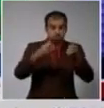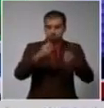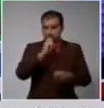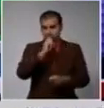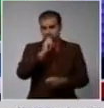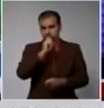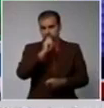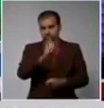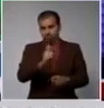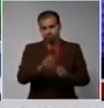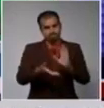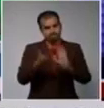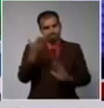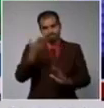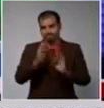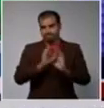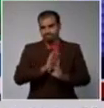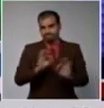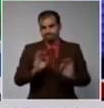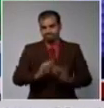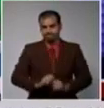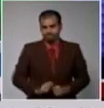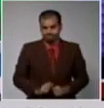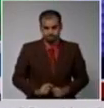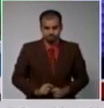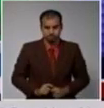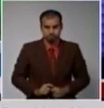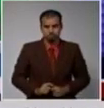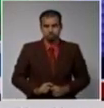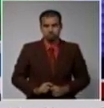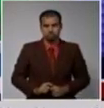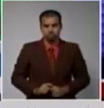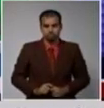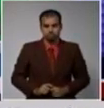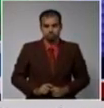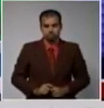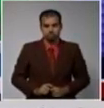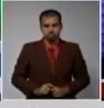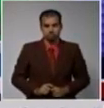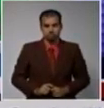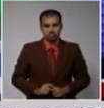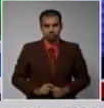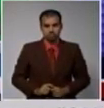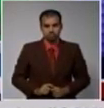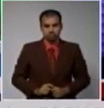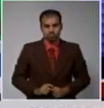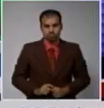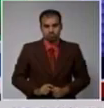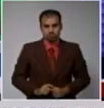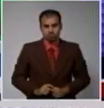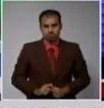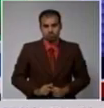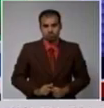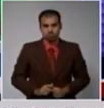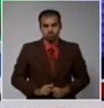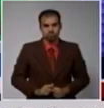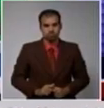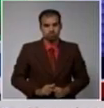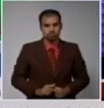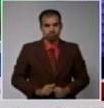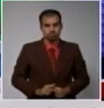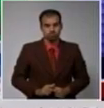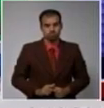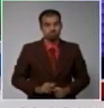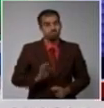cardíaca, y no se logra su reanimación, no obstante las maniobras aplicadas. Lamentamos mucho también